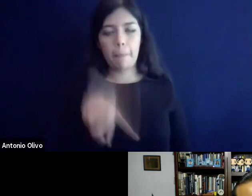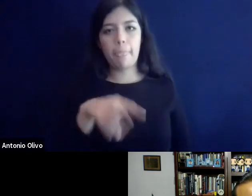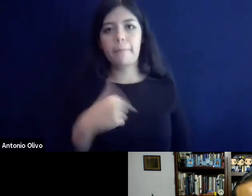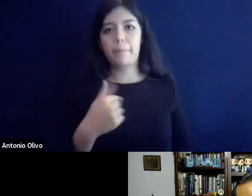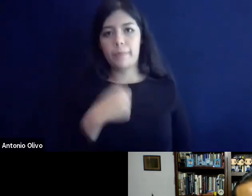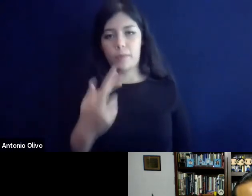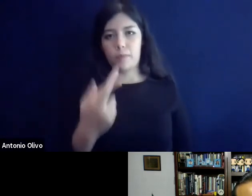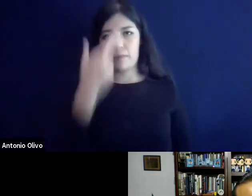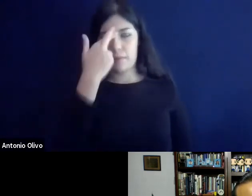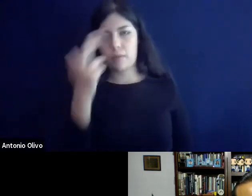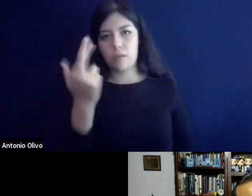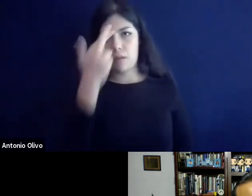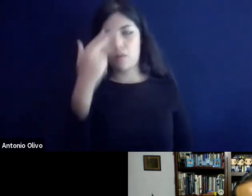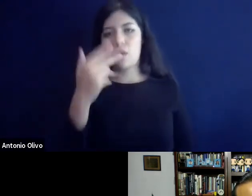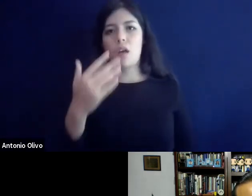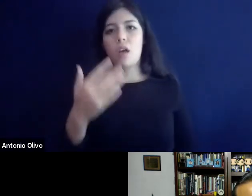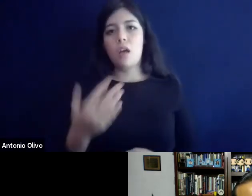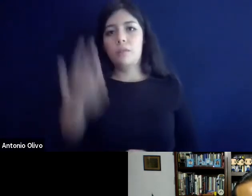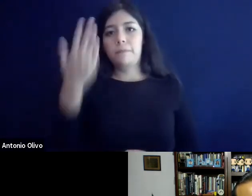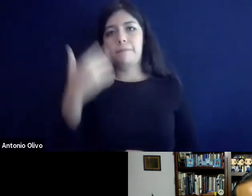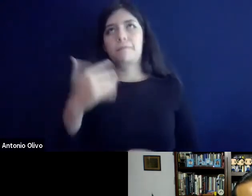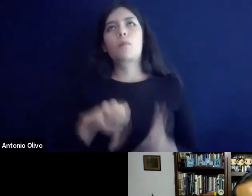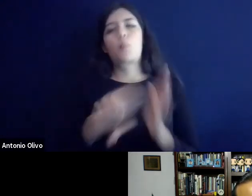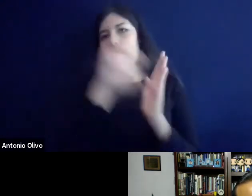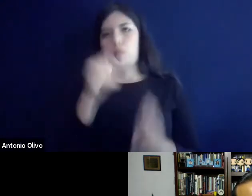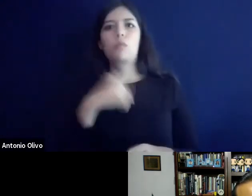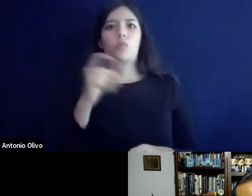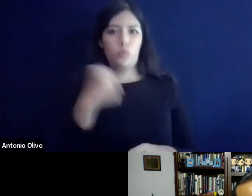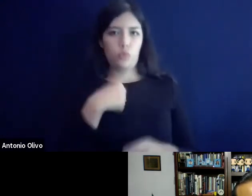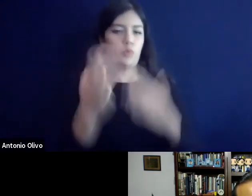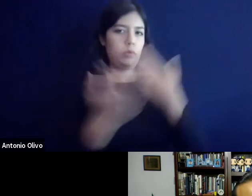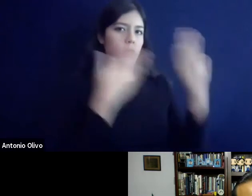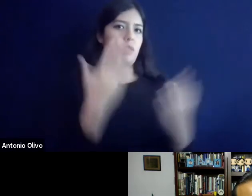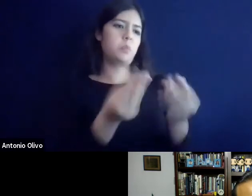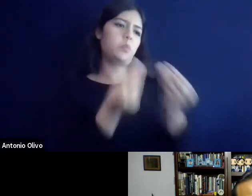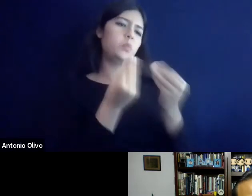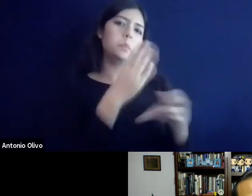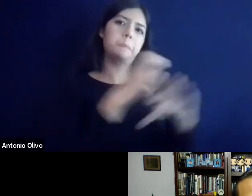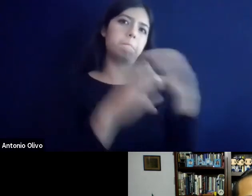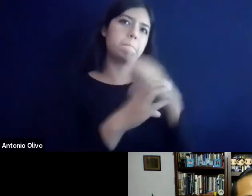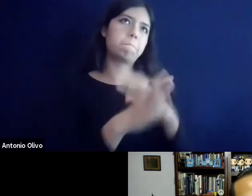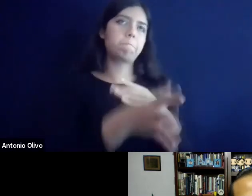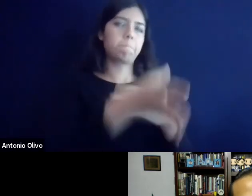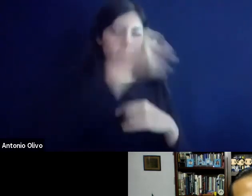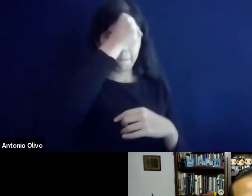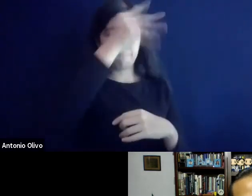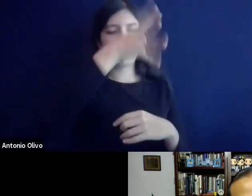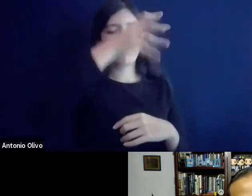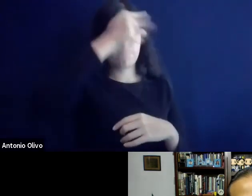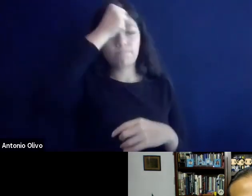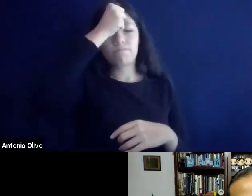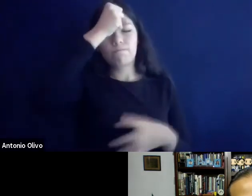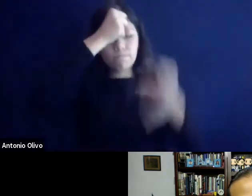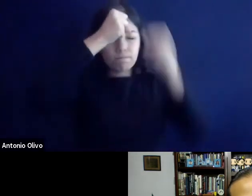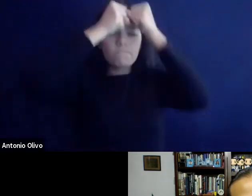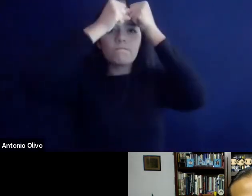A mí me pasó que, y luego el contenido es mucho y el tiempo es poco, porque la economía es muy amplia, ¿no? Entonces tú